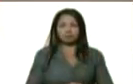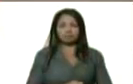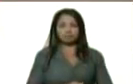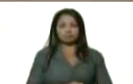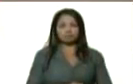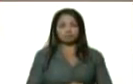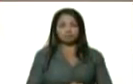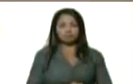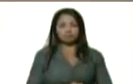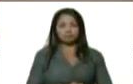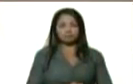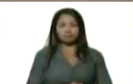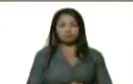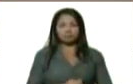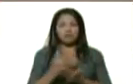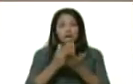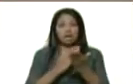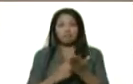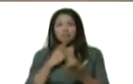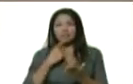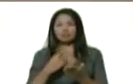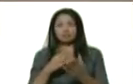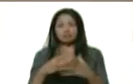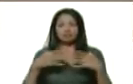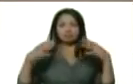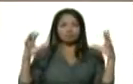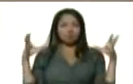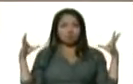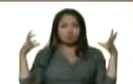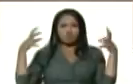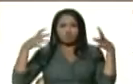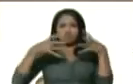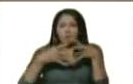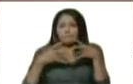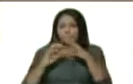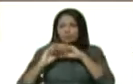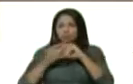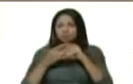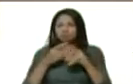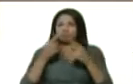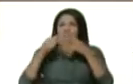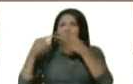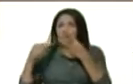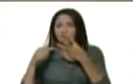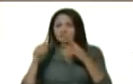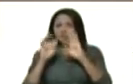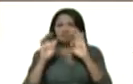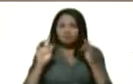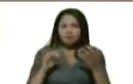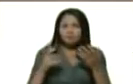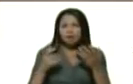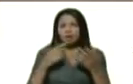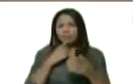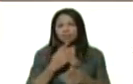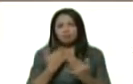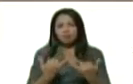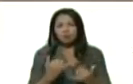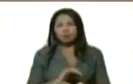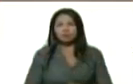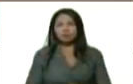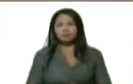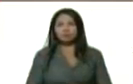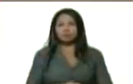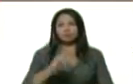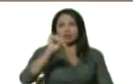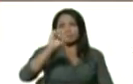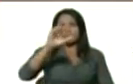League Baseball. Antes eso se le llamaba Grandes Ligas a todos. De un tiempo para acá empezaron Major League Baseball. ¿Ah? MLB.